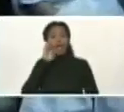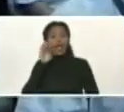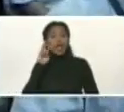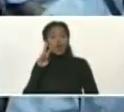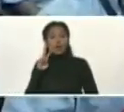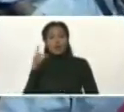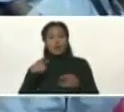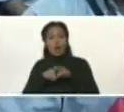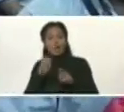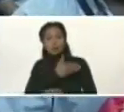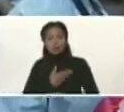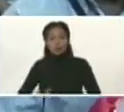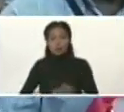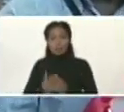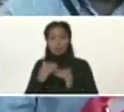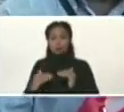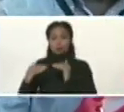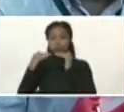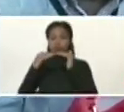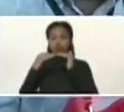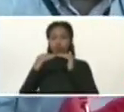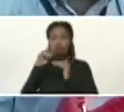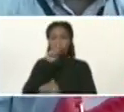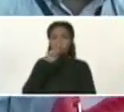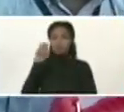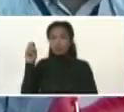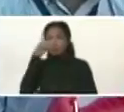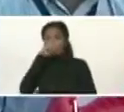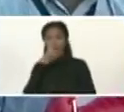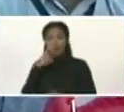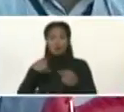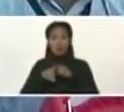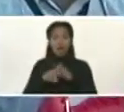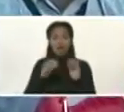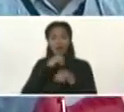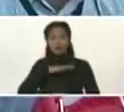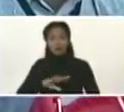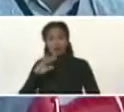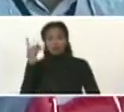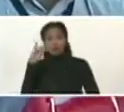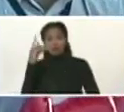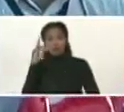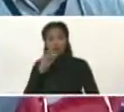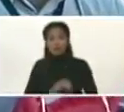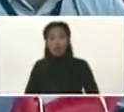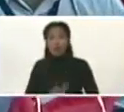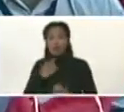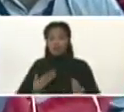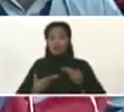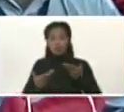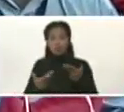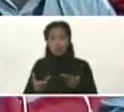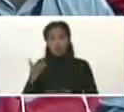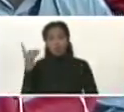el presidente con mayor estabilidad en 200 años de la historia de Bolivia. Le dio a